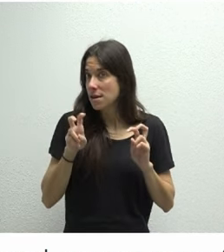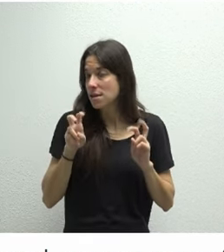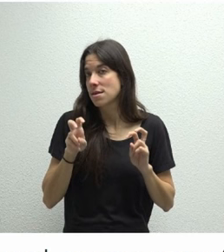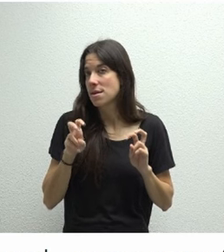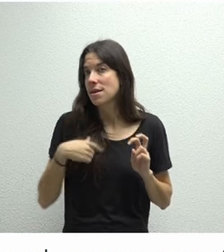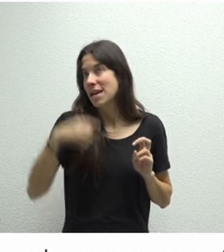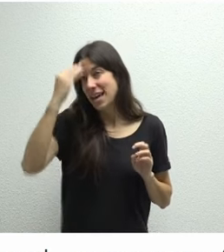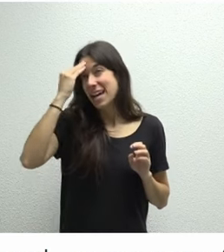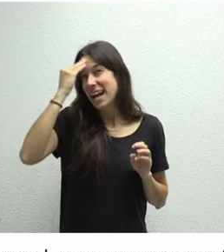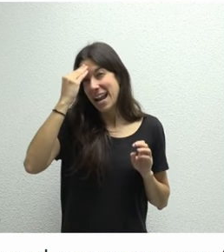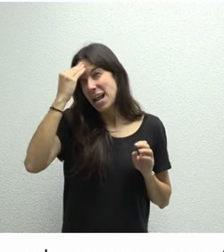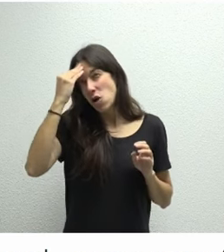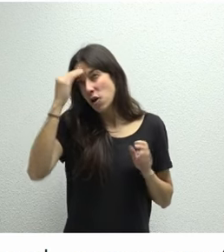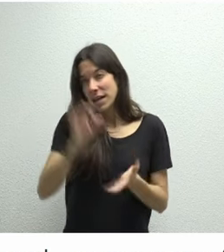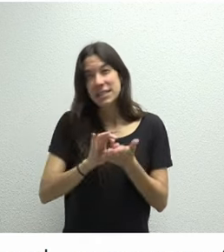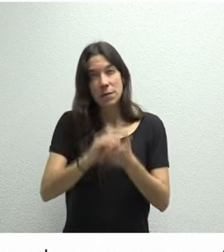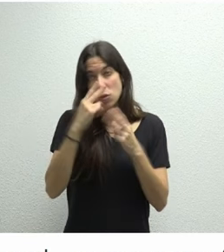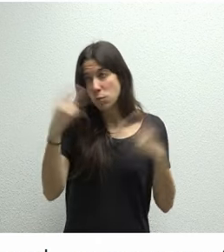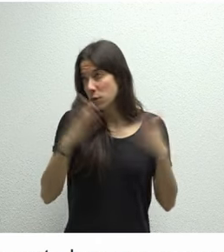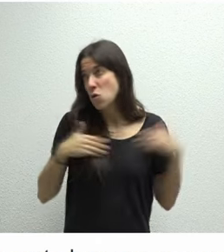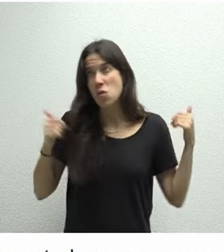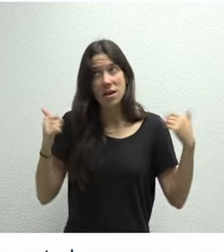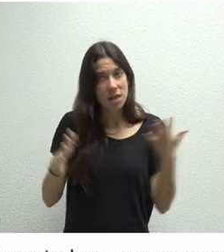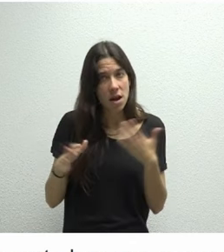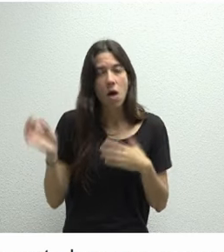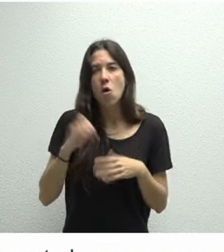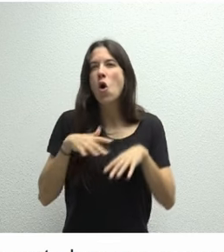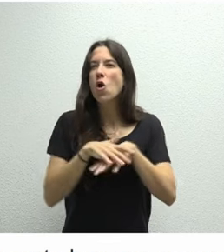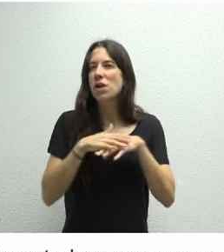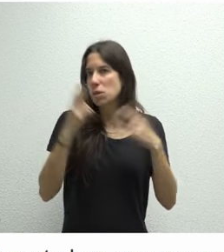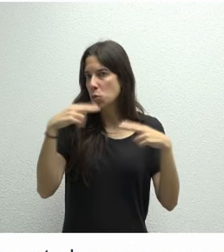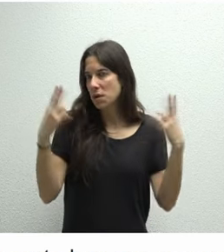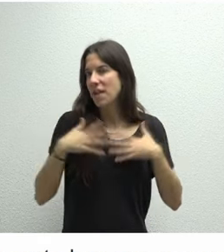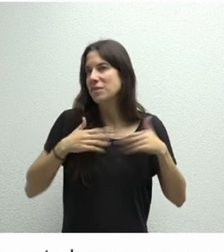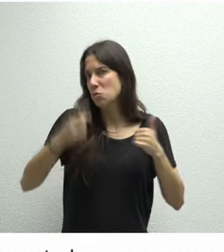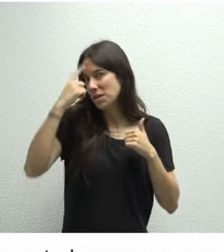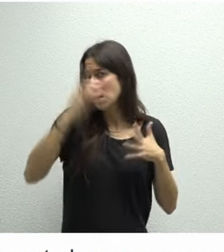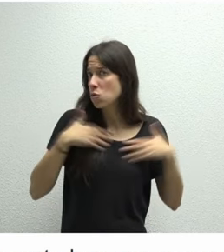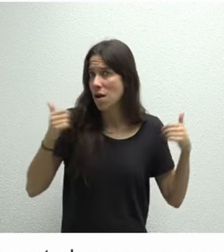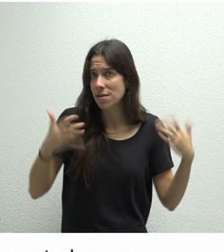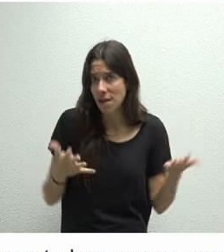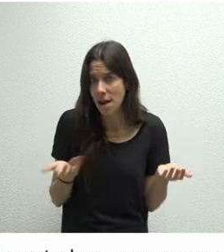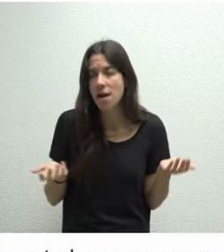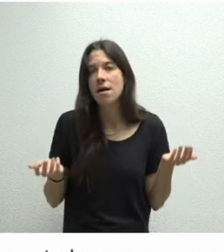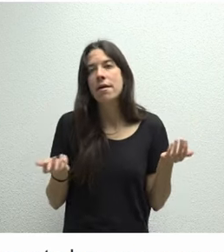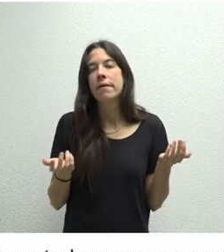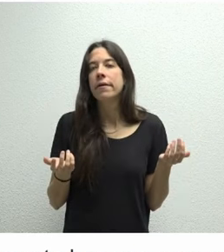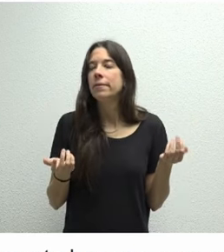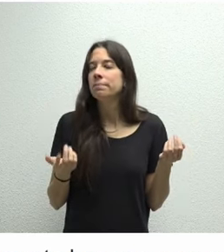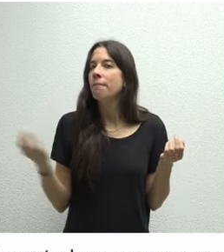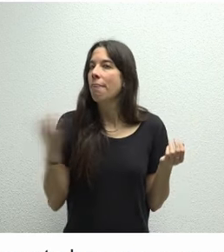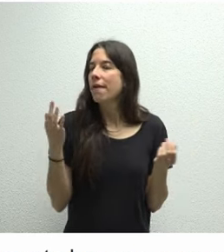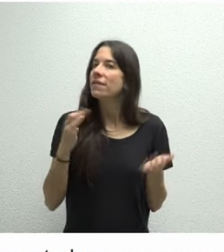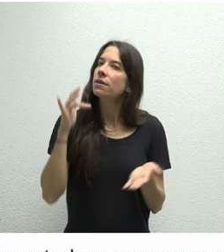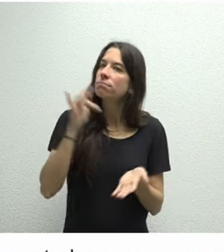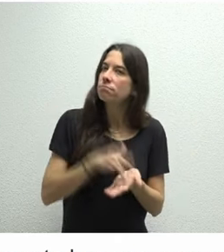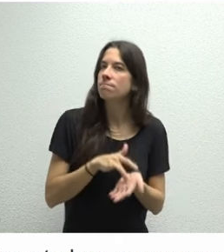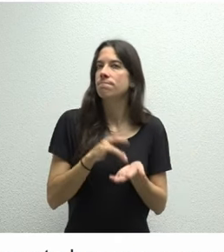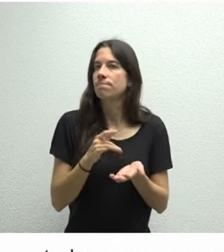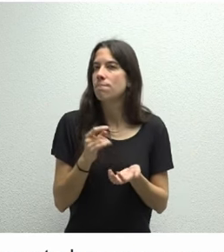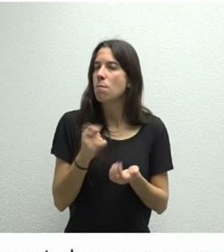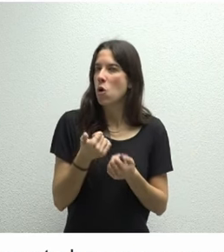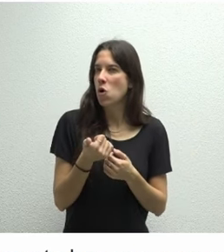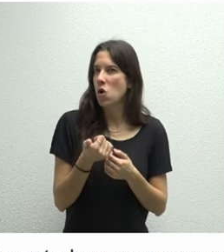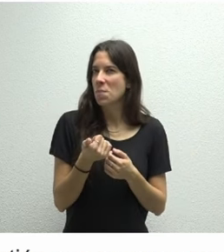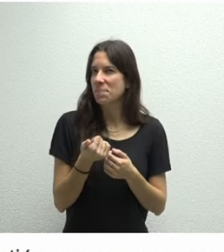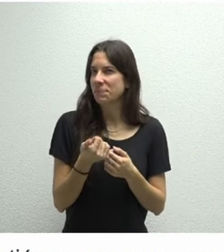yo creo que cualquier servicio público o cualquier red pública de Salud Mental Pues ahora está pasa por un tipo de escasez de